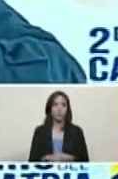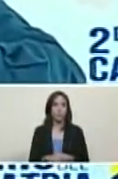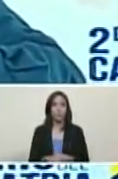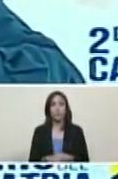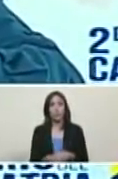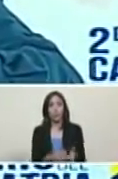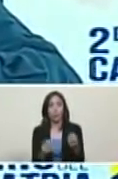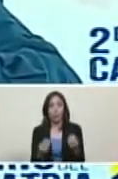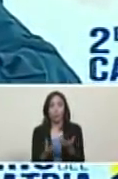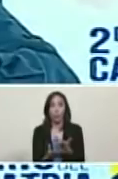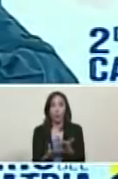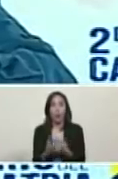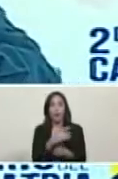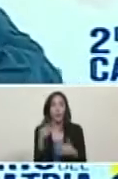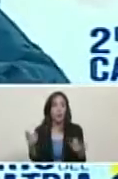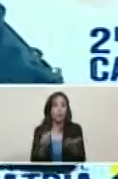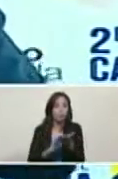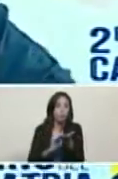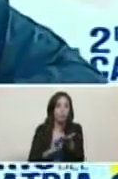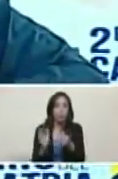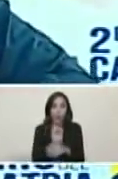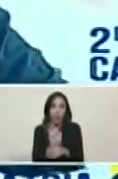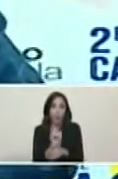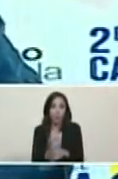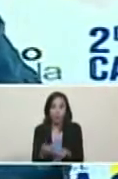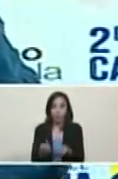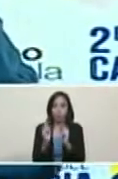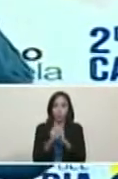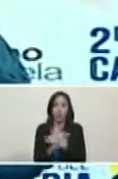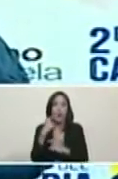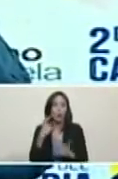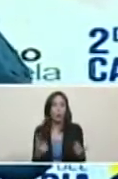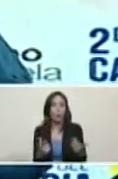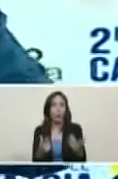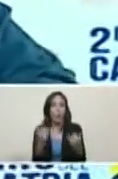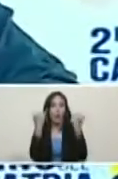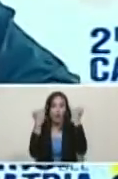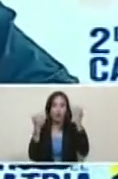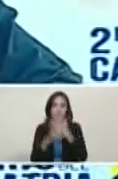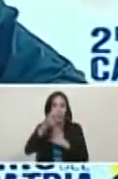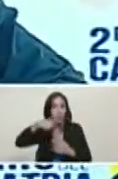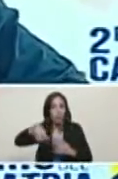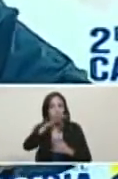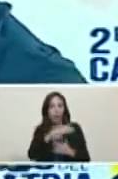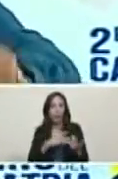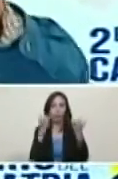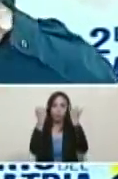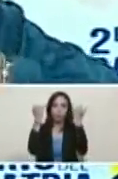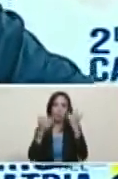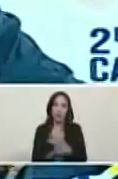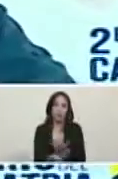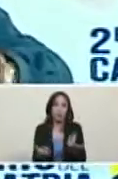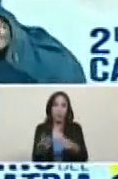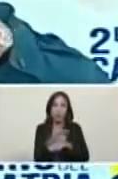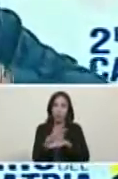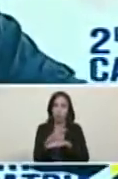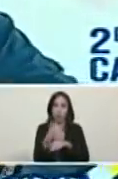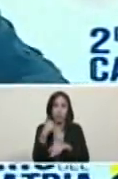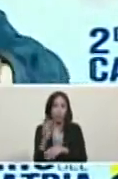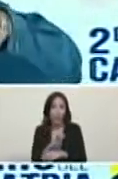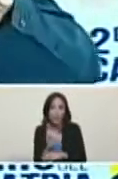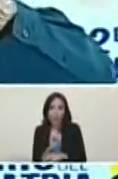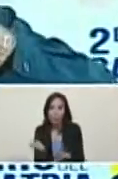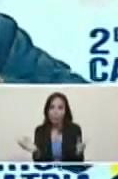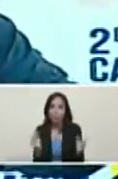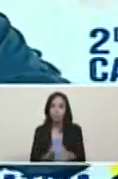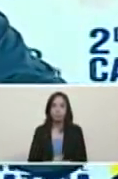captar la necesidad y además tener el poder en la base, en el poder popular, para en acciones de gobierno popular,